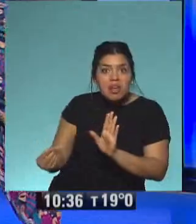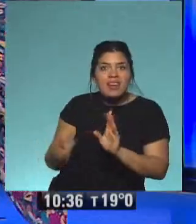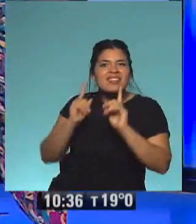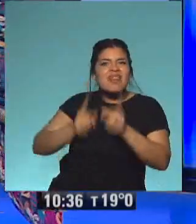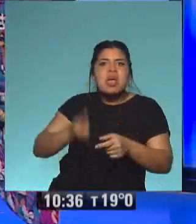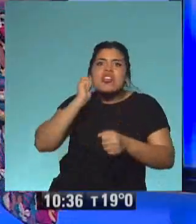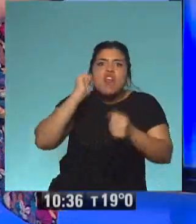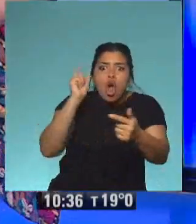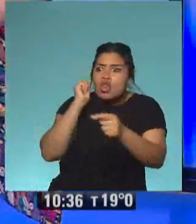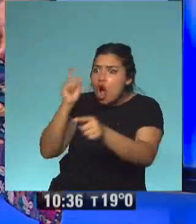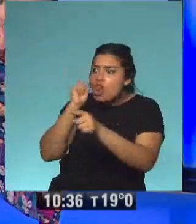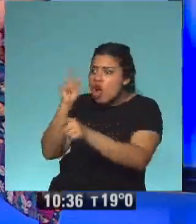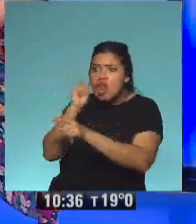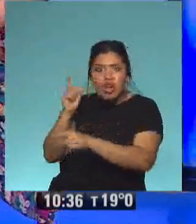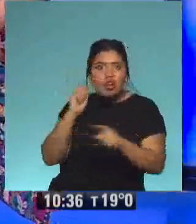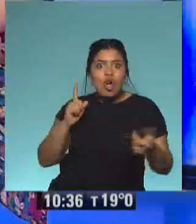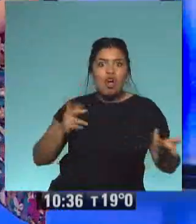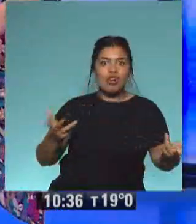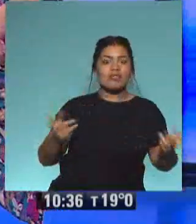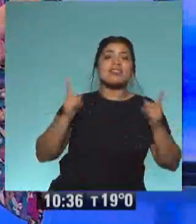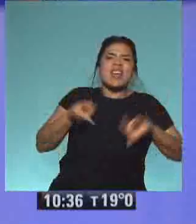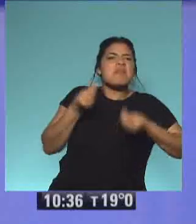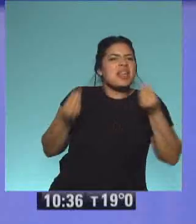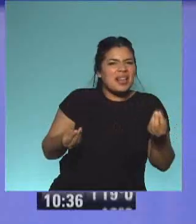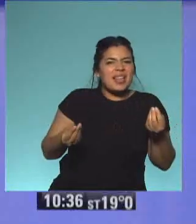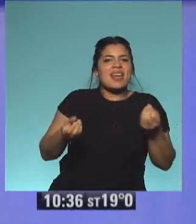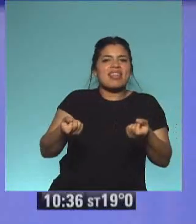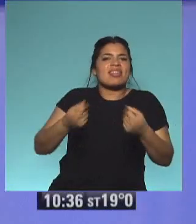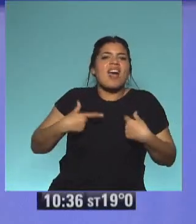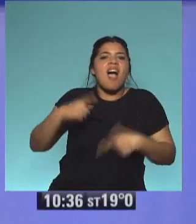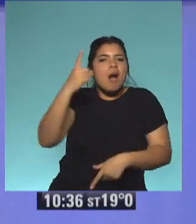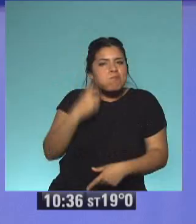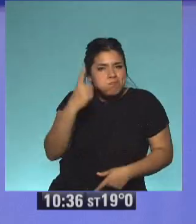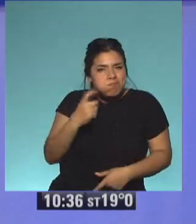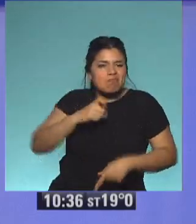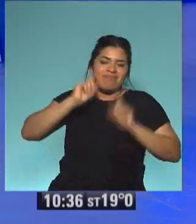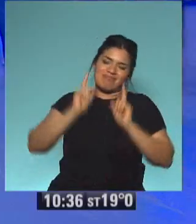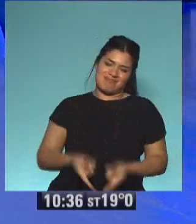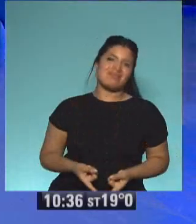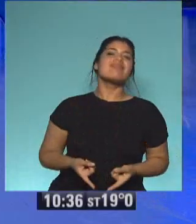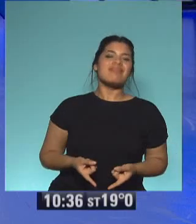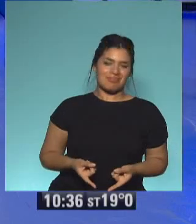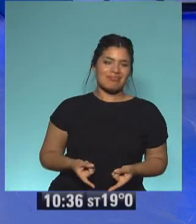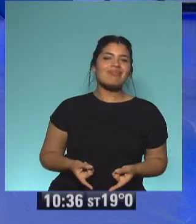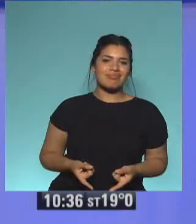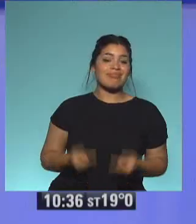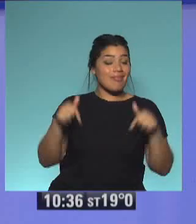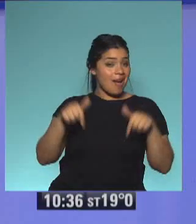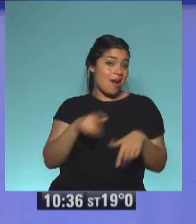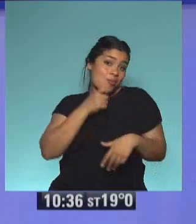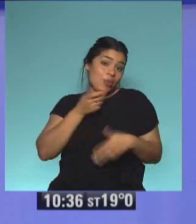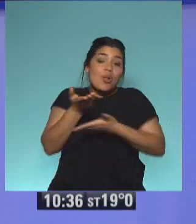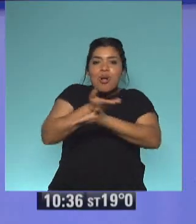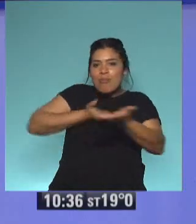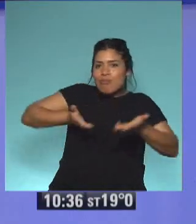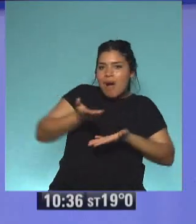¿no? Y también compartir el conocimiento es aprender con los demás. Es aprender con los otros. Claro, eso. Bueno, acá estamos compartiendo